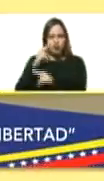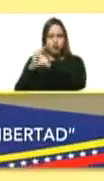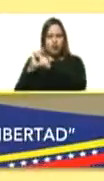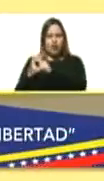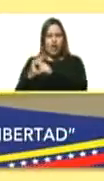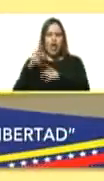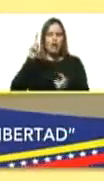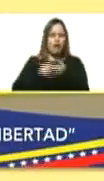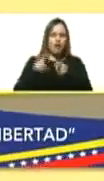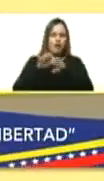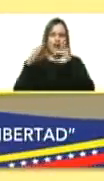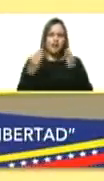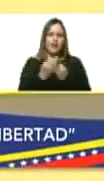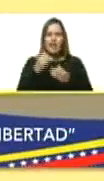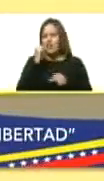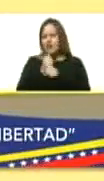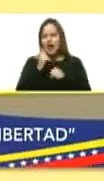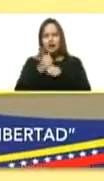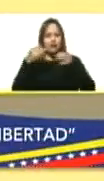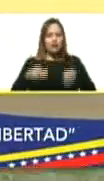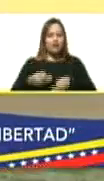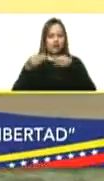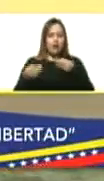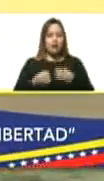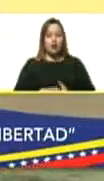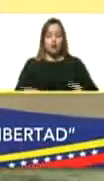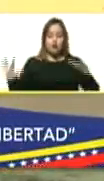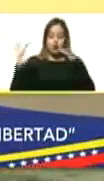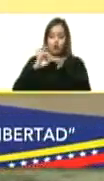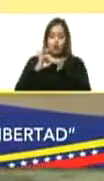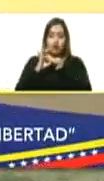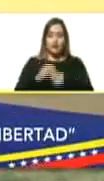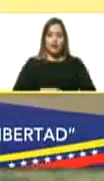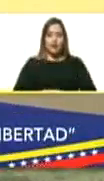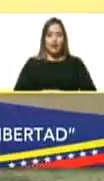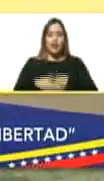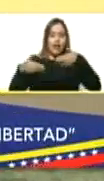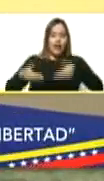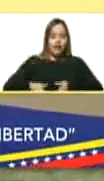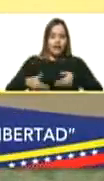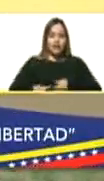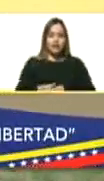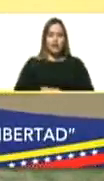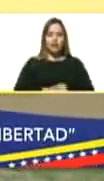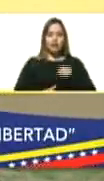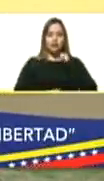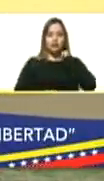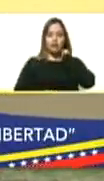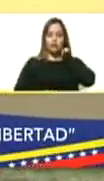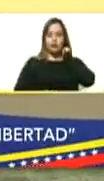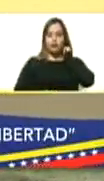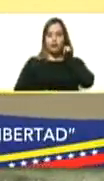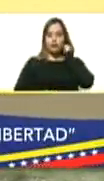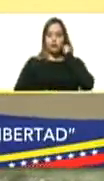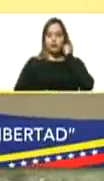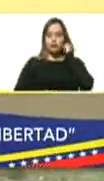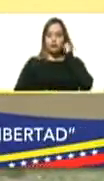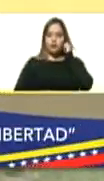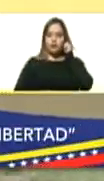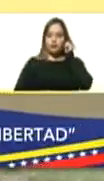aquí trabajando siempre de manera unida y en esfuerzo porque si algo tenemos nosotros,